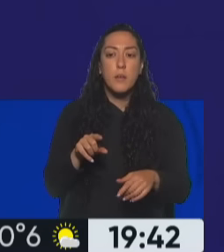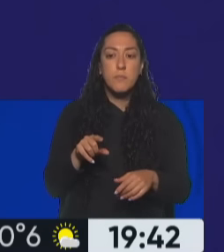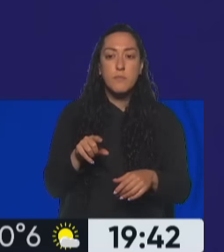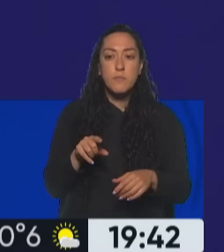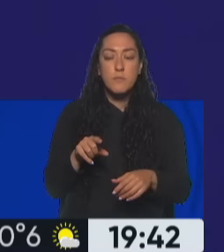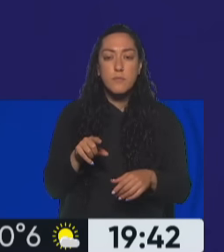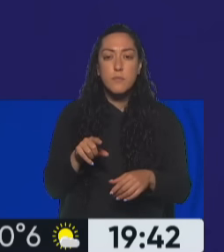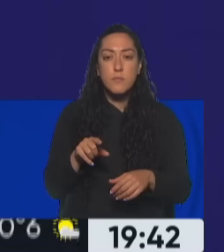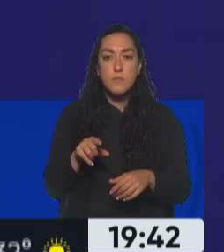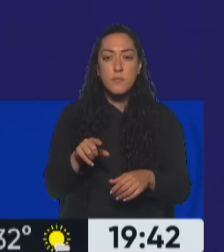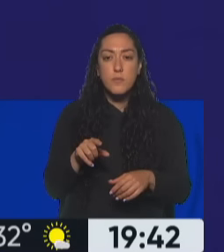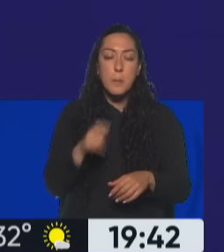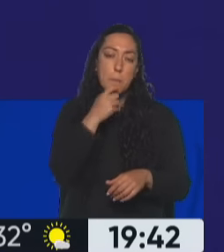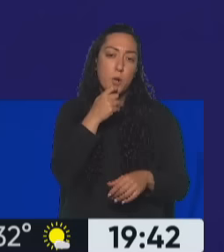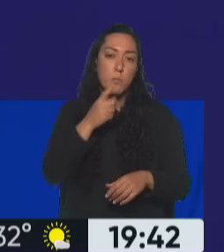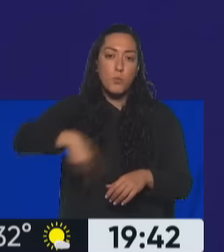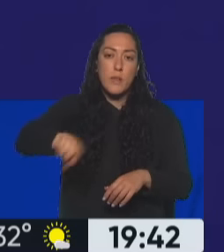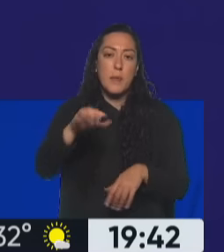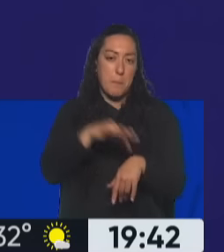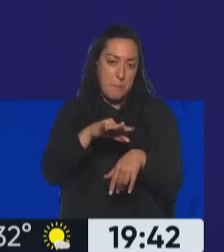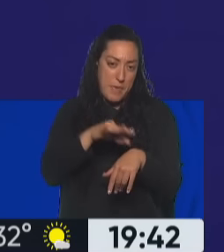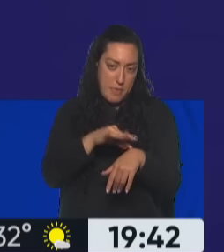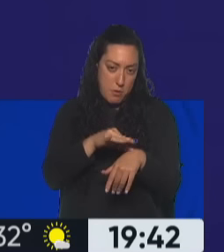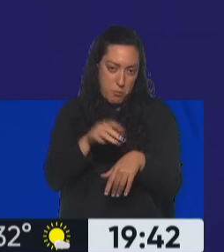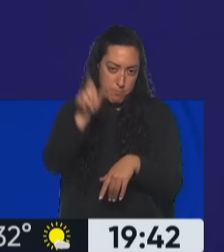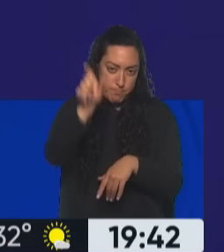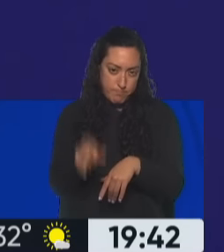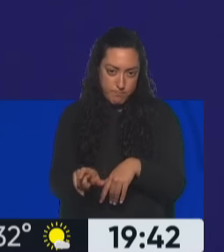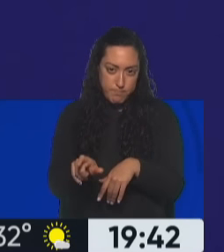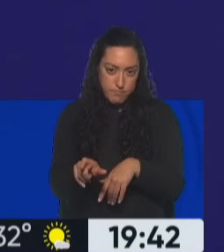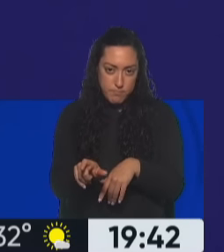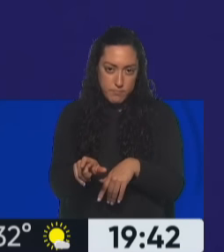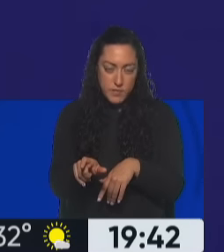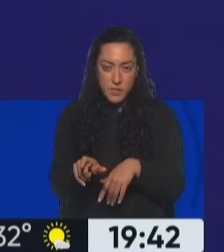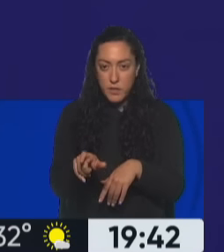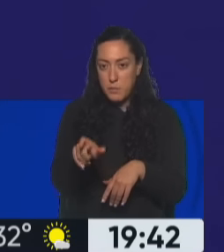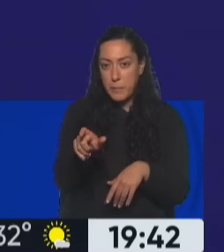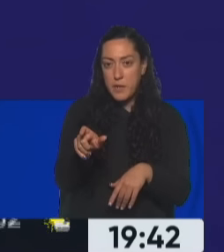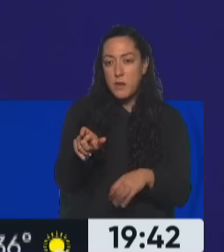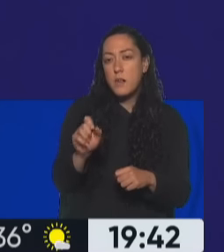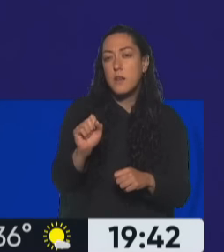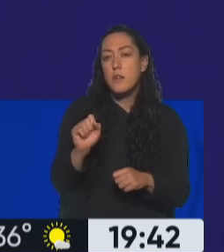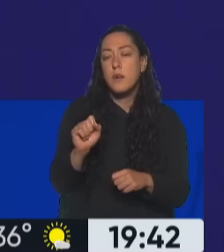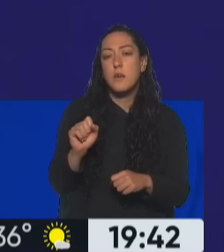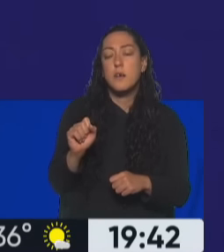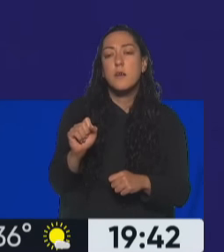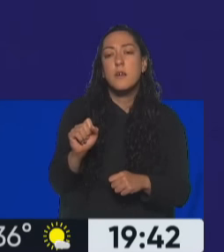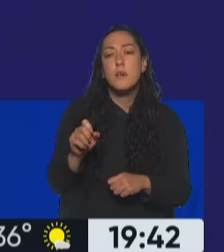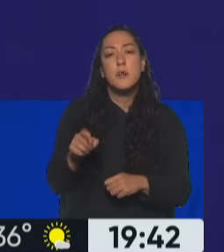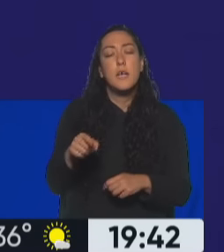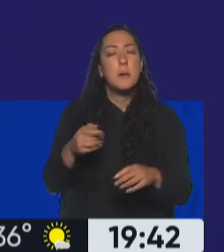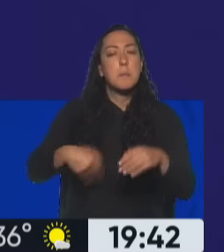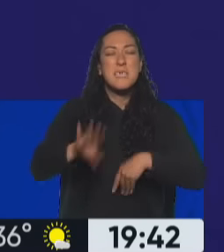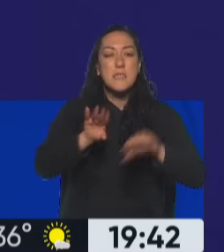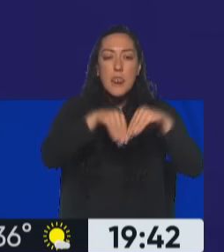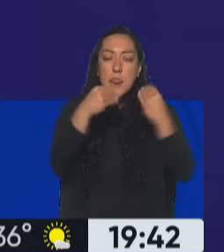supongan que ustedes tienen un médico y el médico está empecinado con un